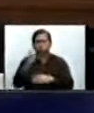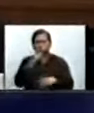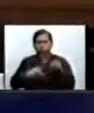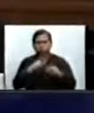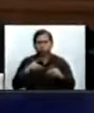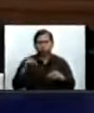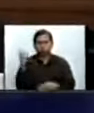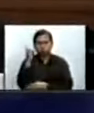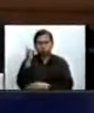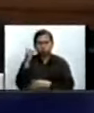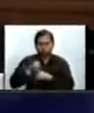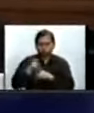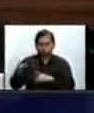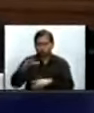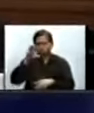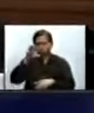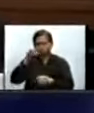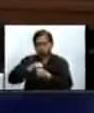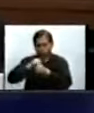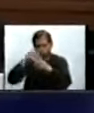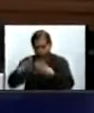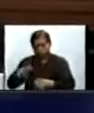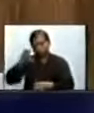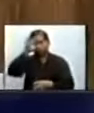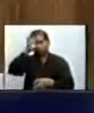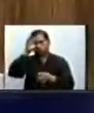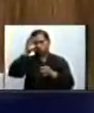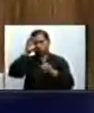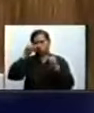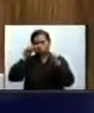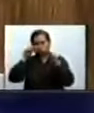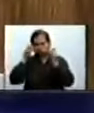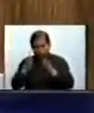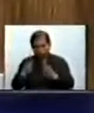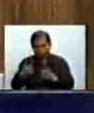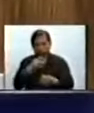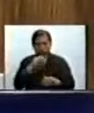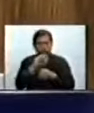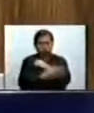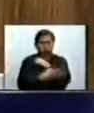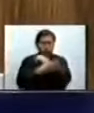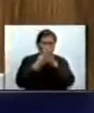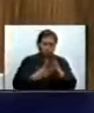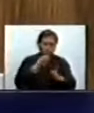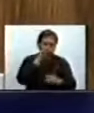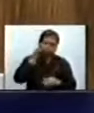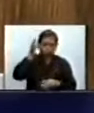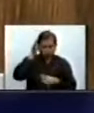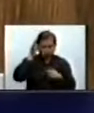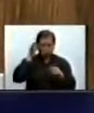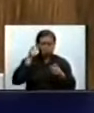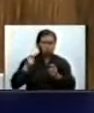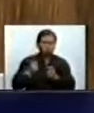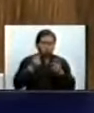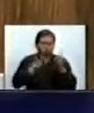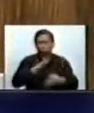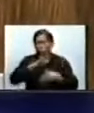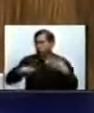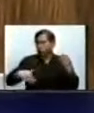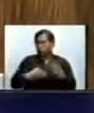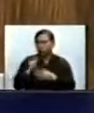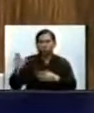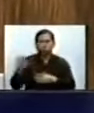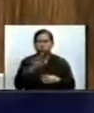boliviano, obreros, mineros, petroleros, originarios, campesinos, transportistas, todas las